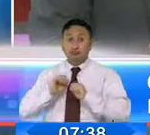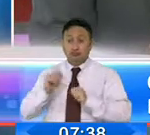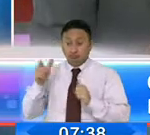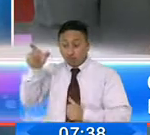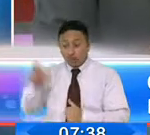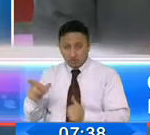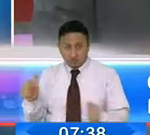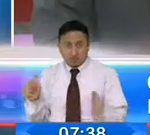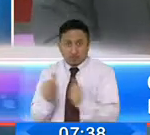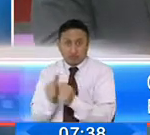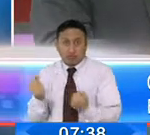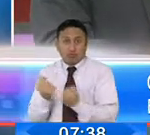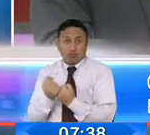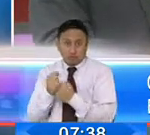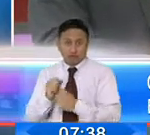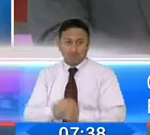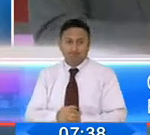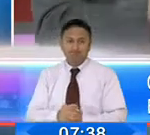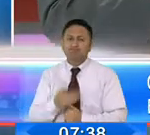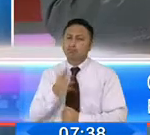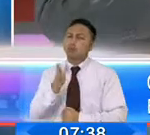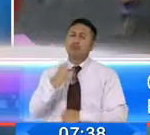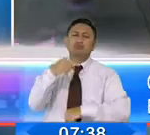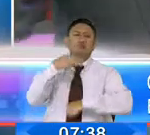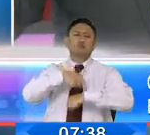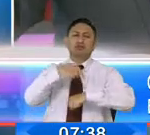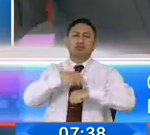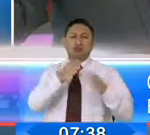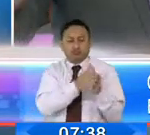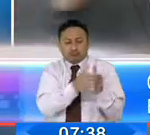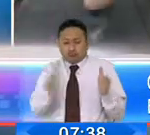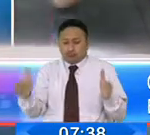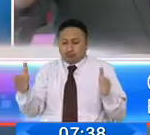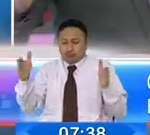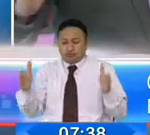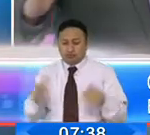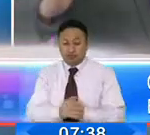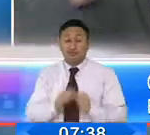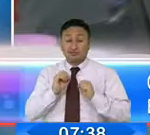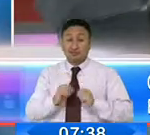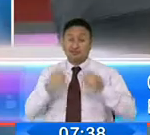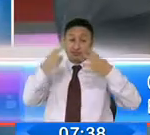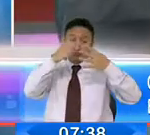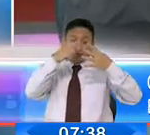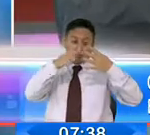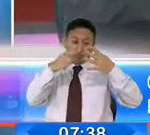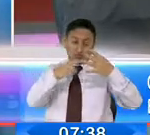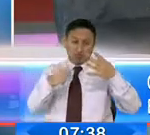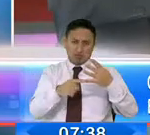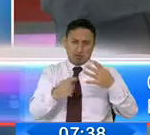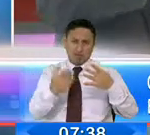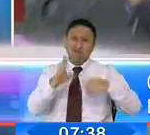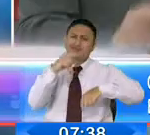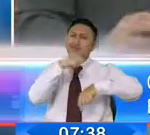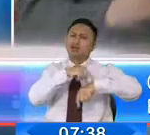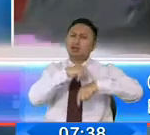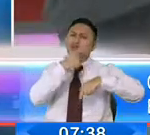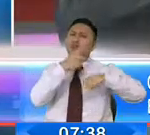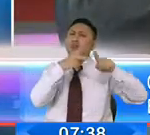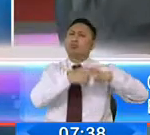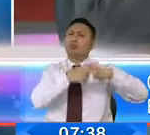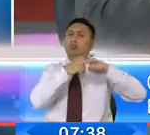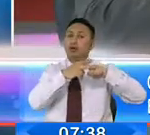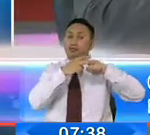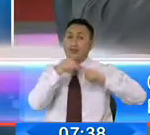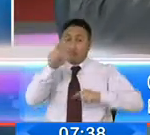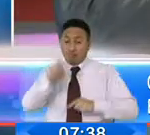emprendedor. Ministro, ¿qué tiempo va a tomar todo esto? Porque hay varios pasos. Más o menos, ¿cuánto tiempo han establecido ustedes desde que